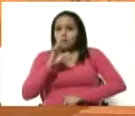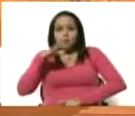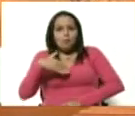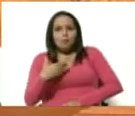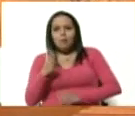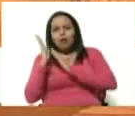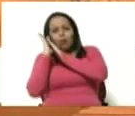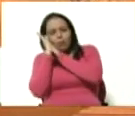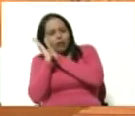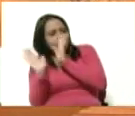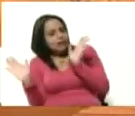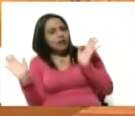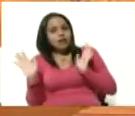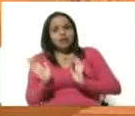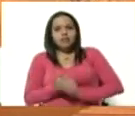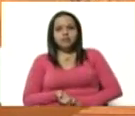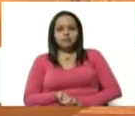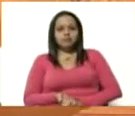dormir.